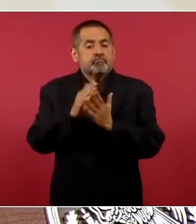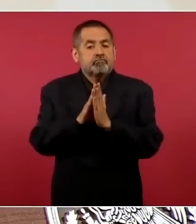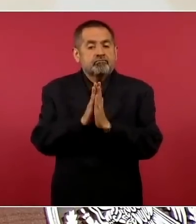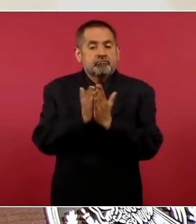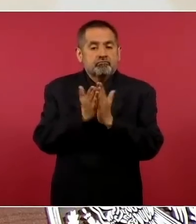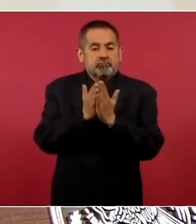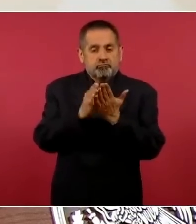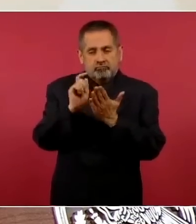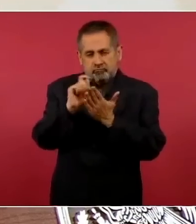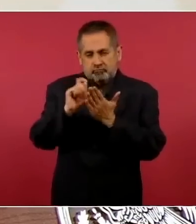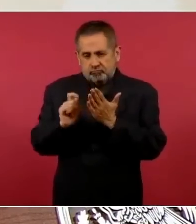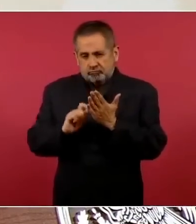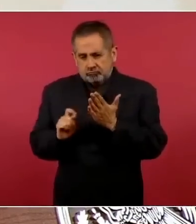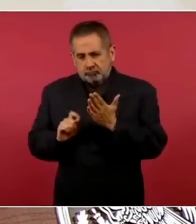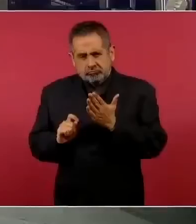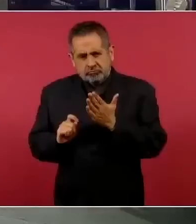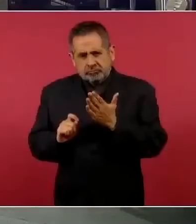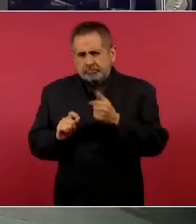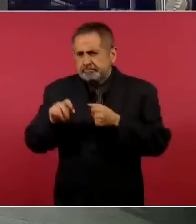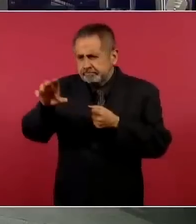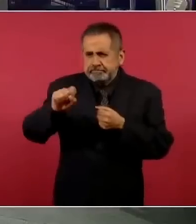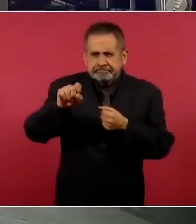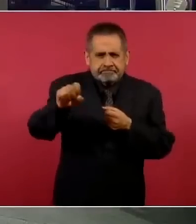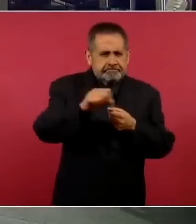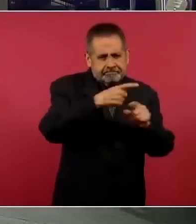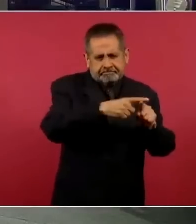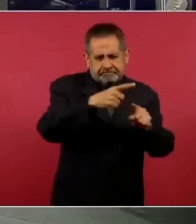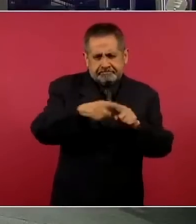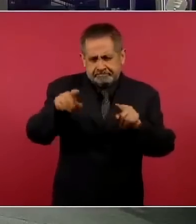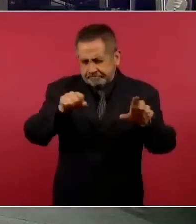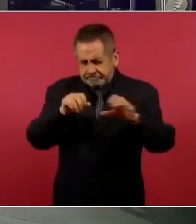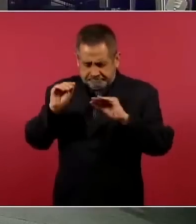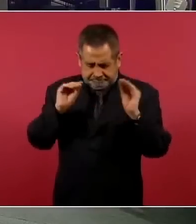Y además, no solo ese material, sino